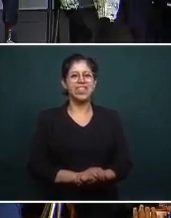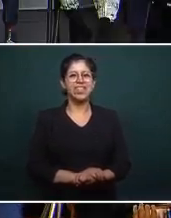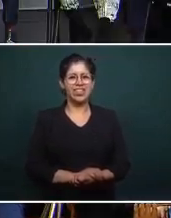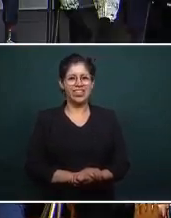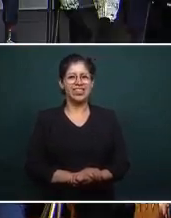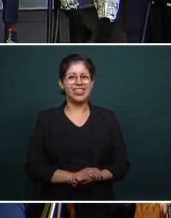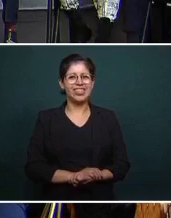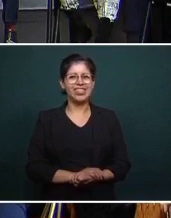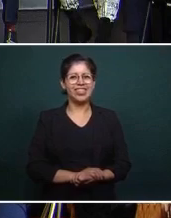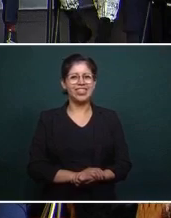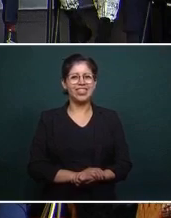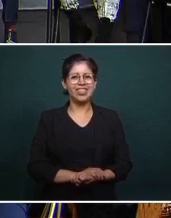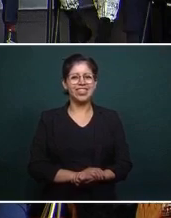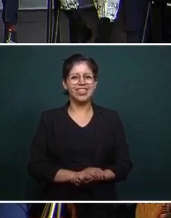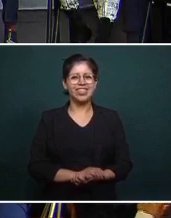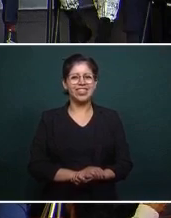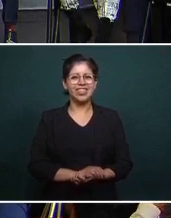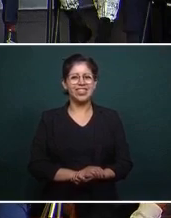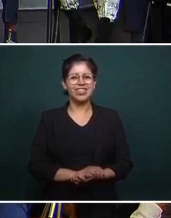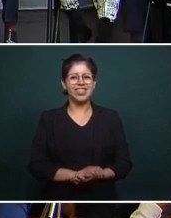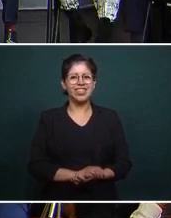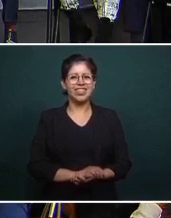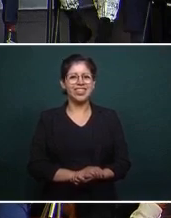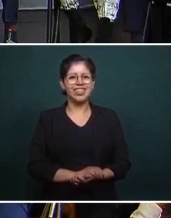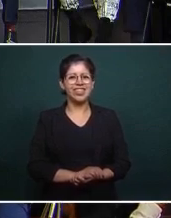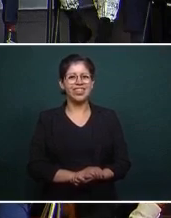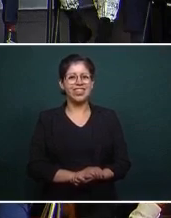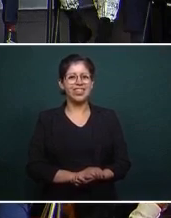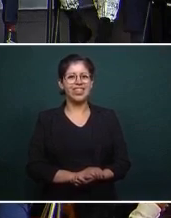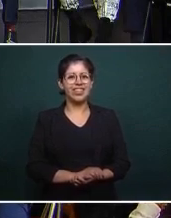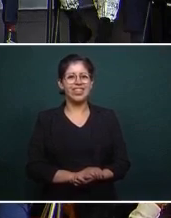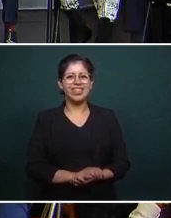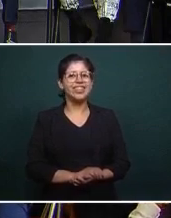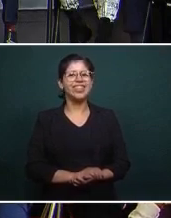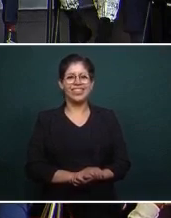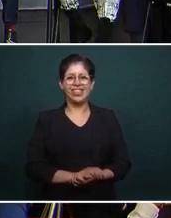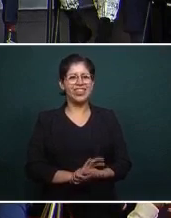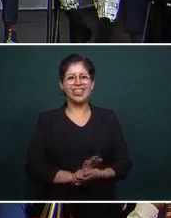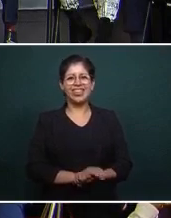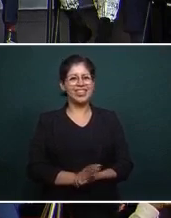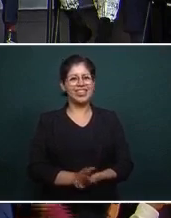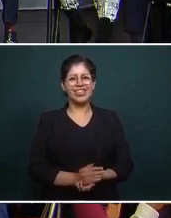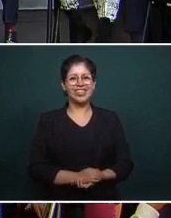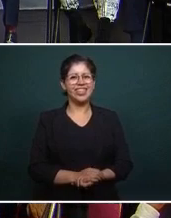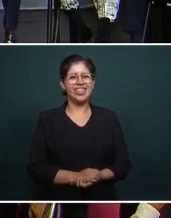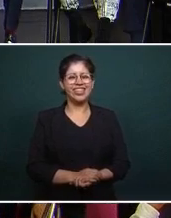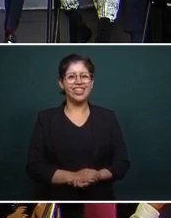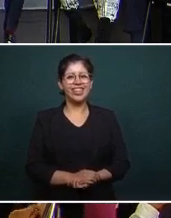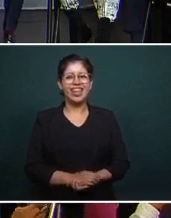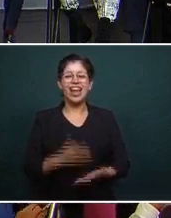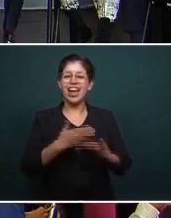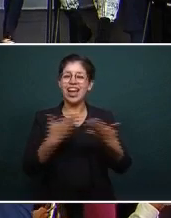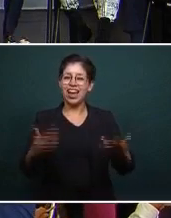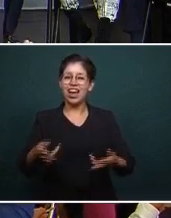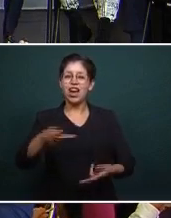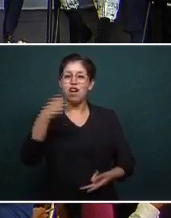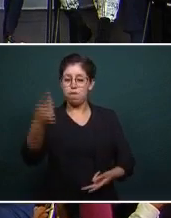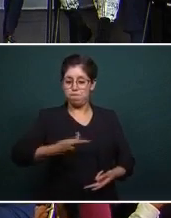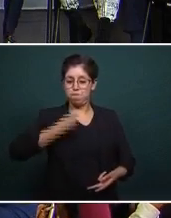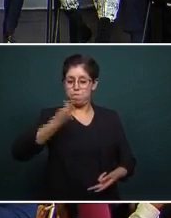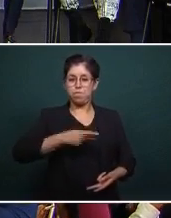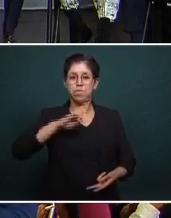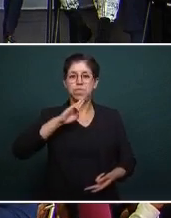Si les parece, abrimos la sesión de preguntas y respuestas y